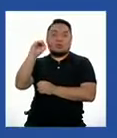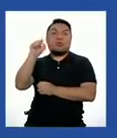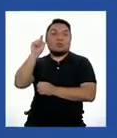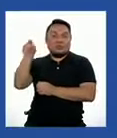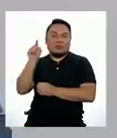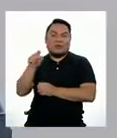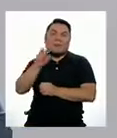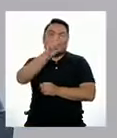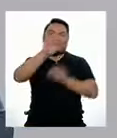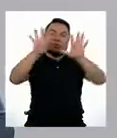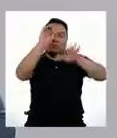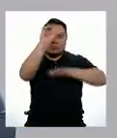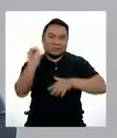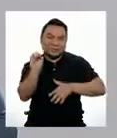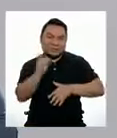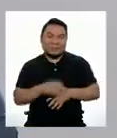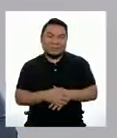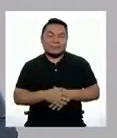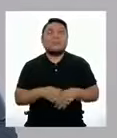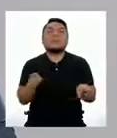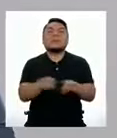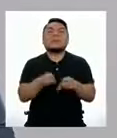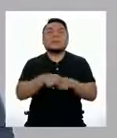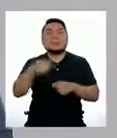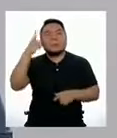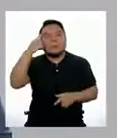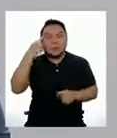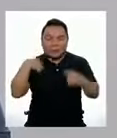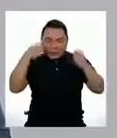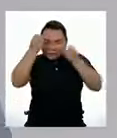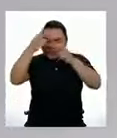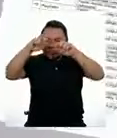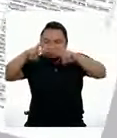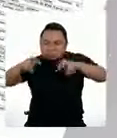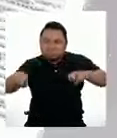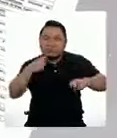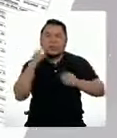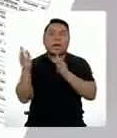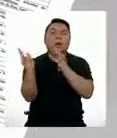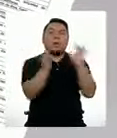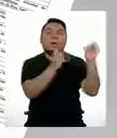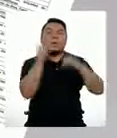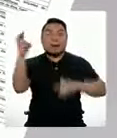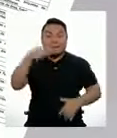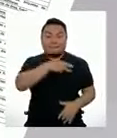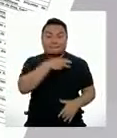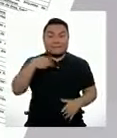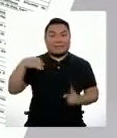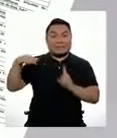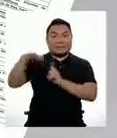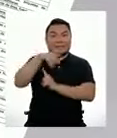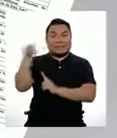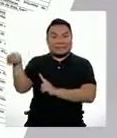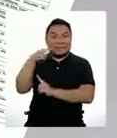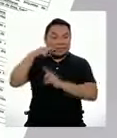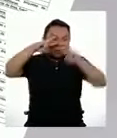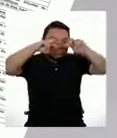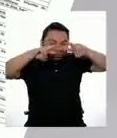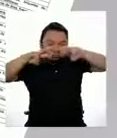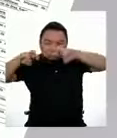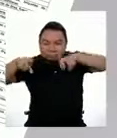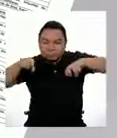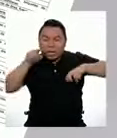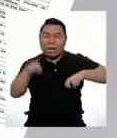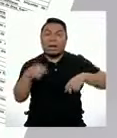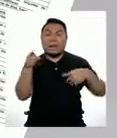29%. También estuve revisando un informe de la calidad del aire del Ministerio del Ambiente y encontré que